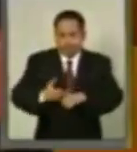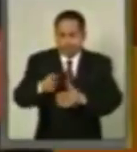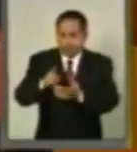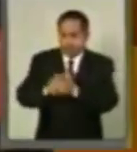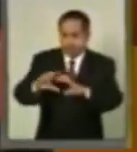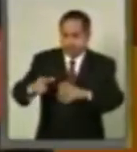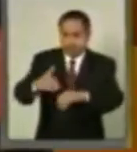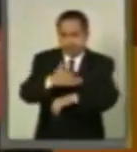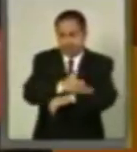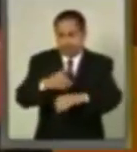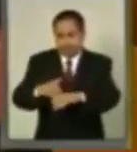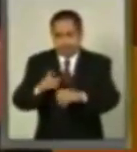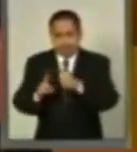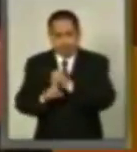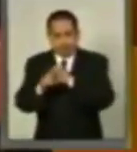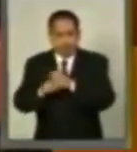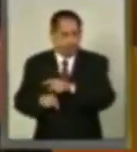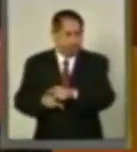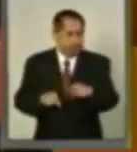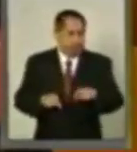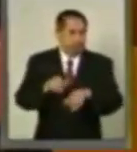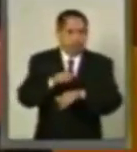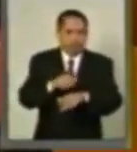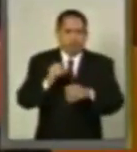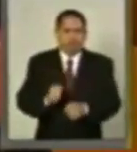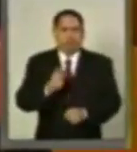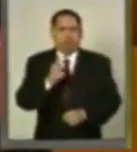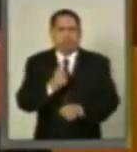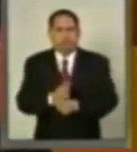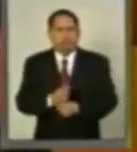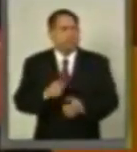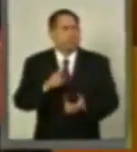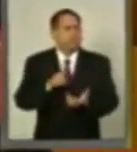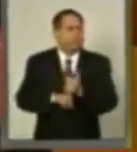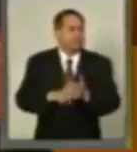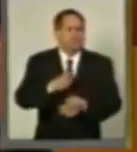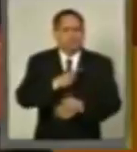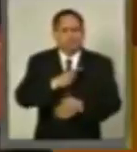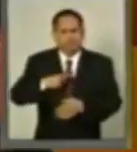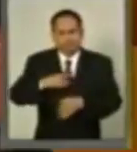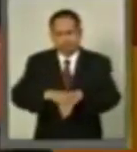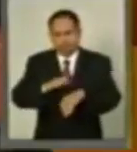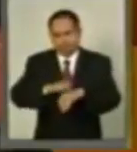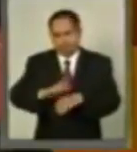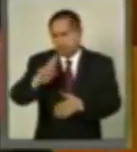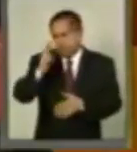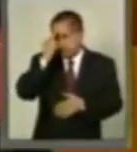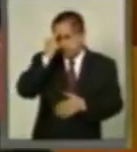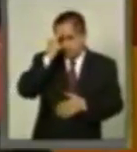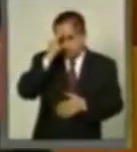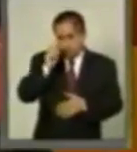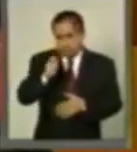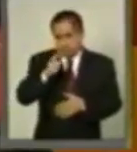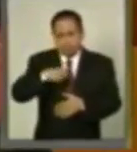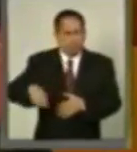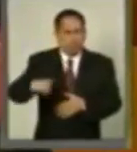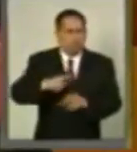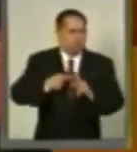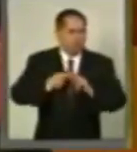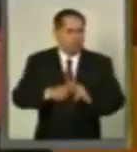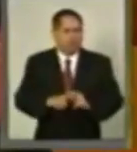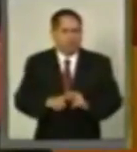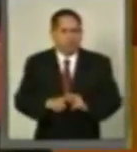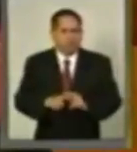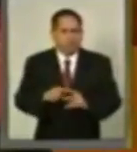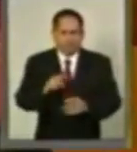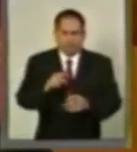mexicanos con este problema de la seguridad, debe de recordar y debemos de recordar que esto no empezó